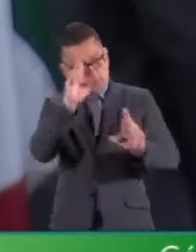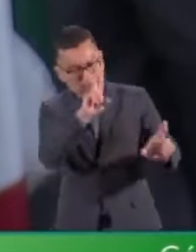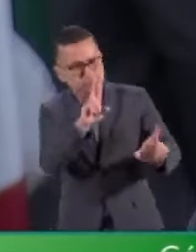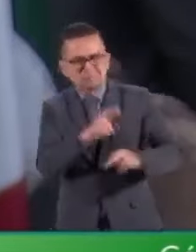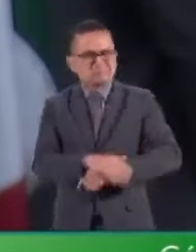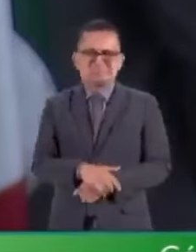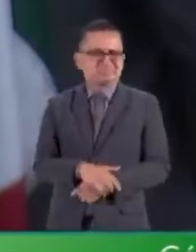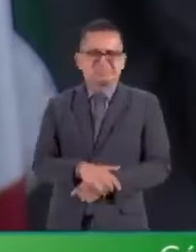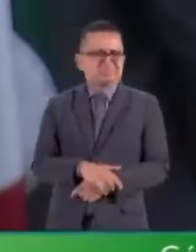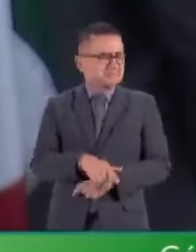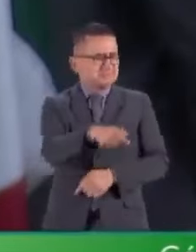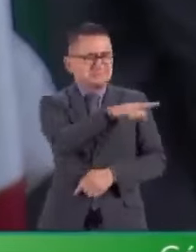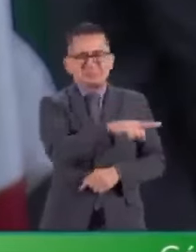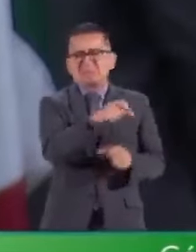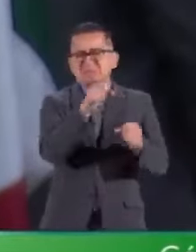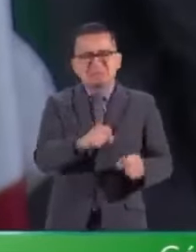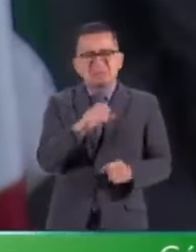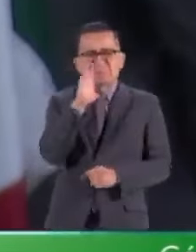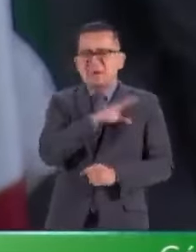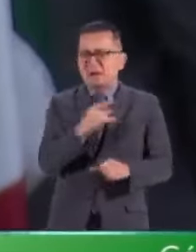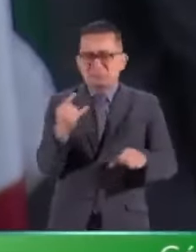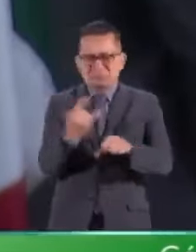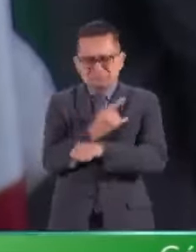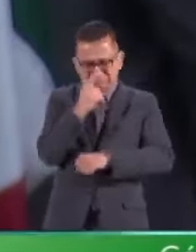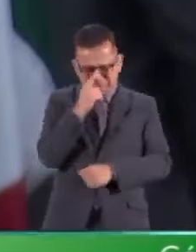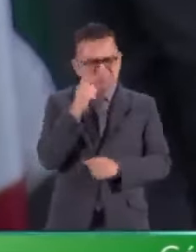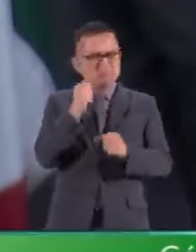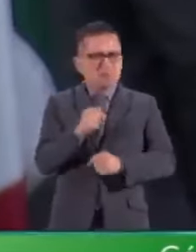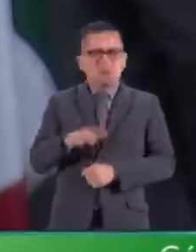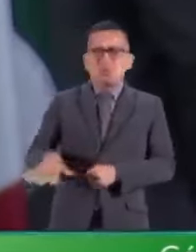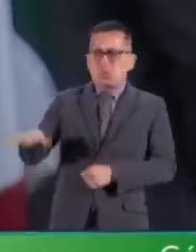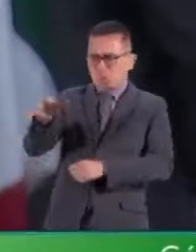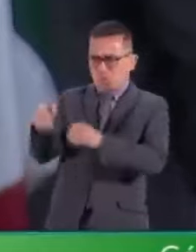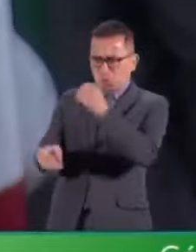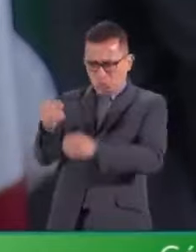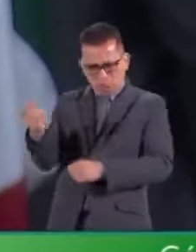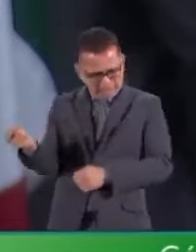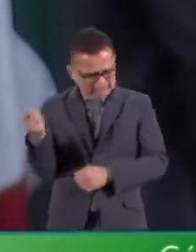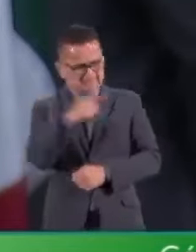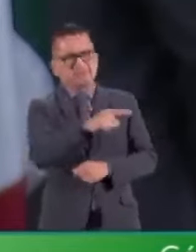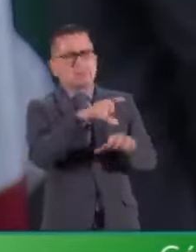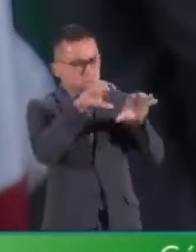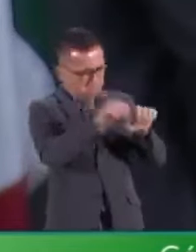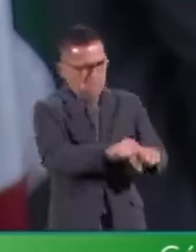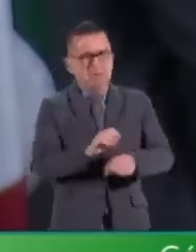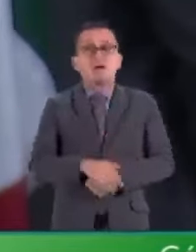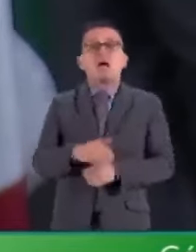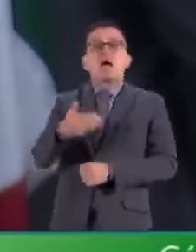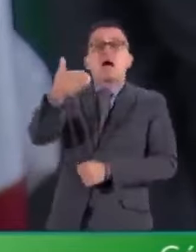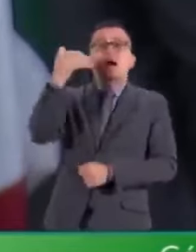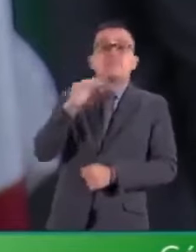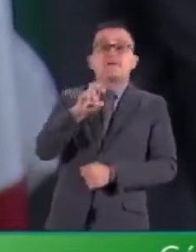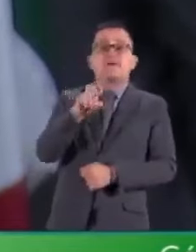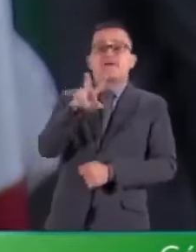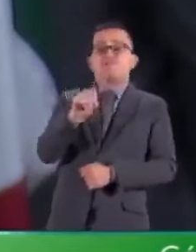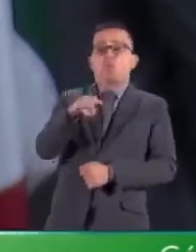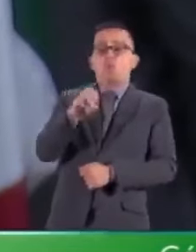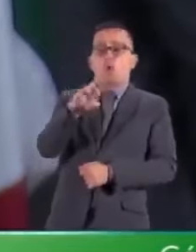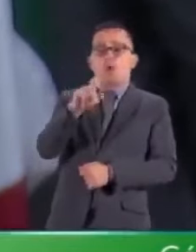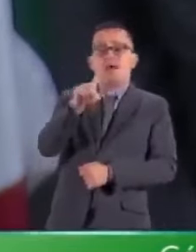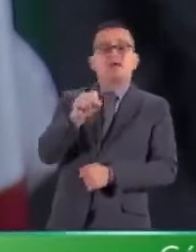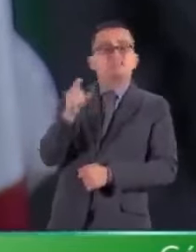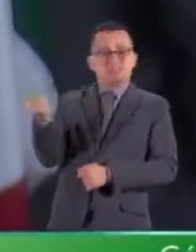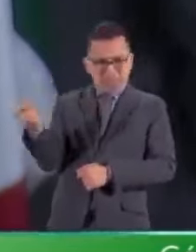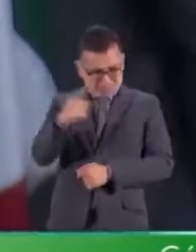jueces populares van a andar persiguiendo a los gobernadores de Morena. Evo Morales fue perseguido por jueces populares.